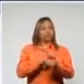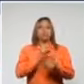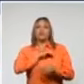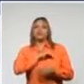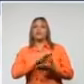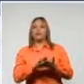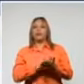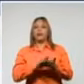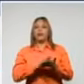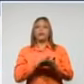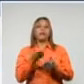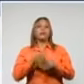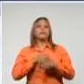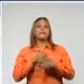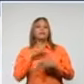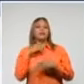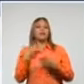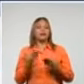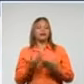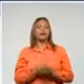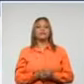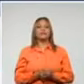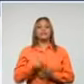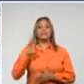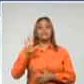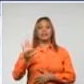Esto representa el